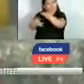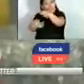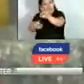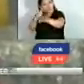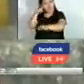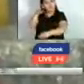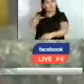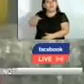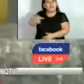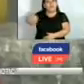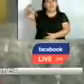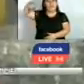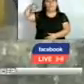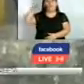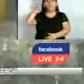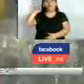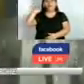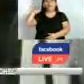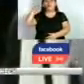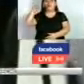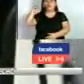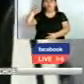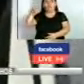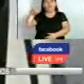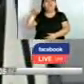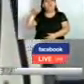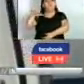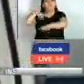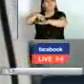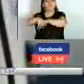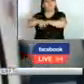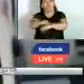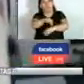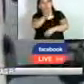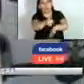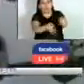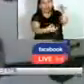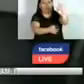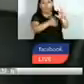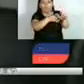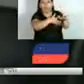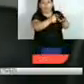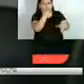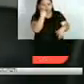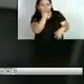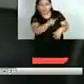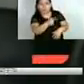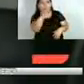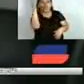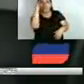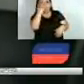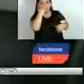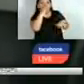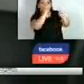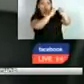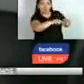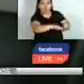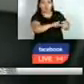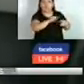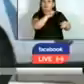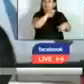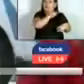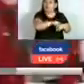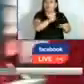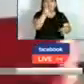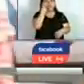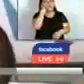Cantón Potenciana en Nueva Concepción, Chalatenango, y otras que supuestamente fueron localizadas en la basura. Este último hecho